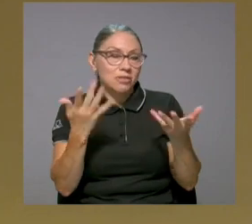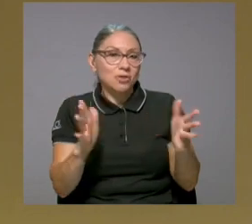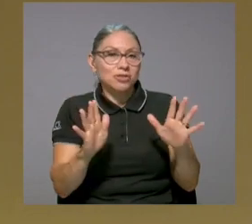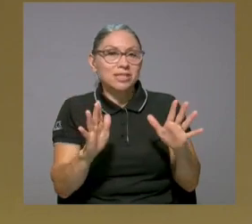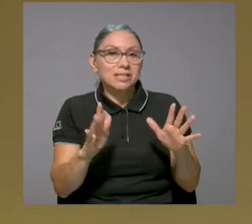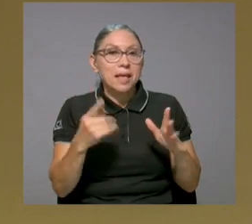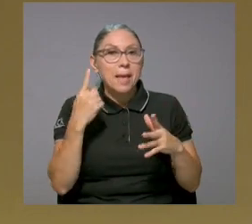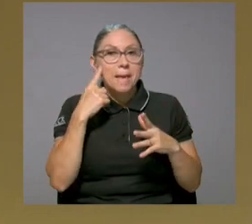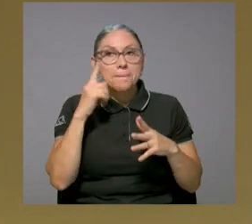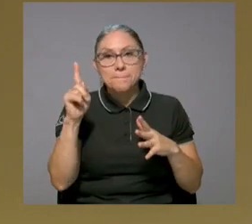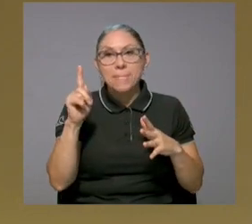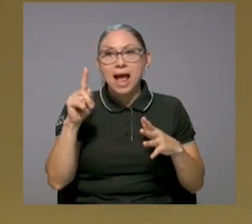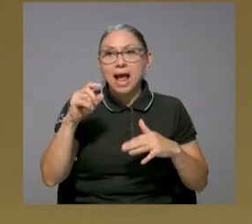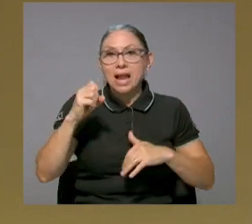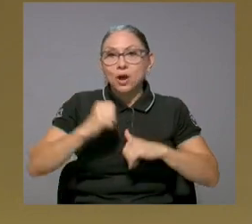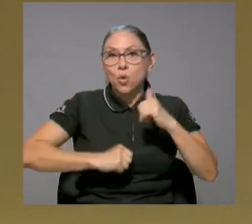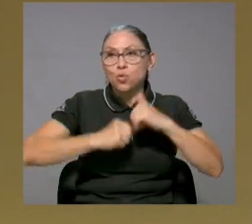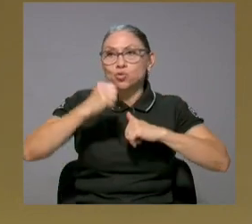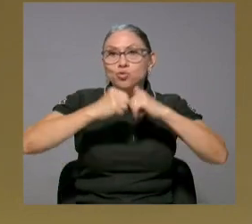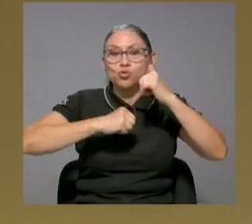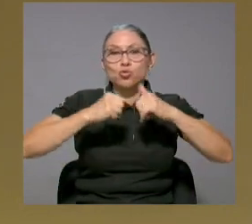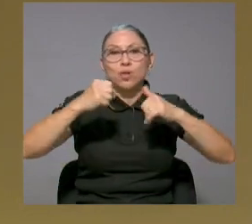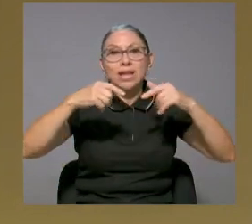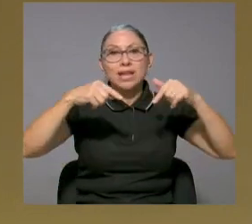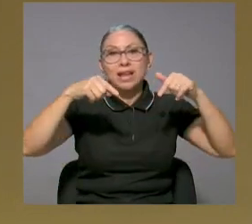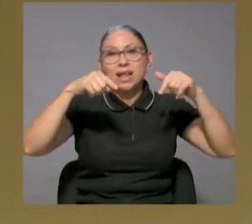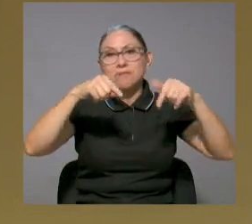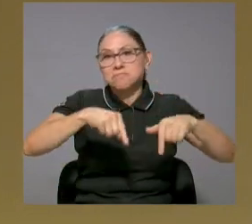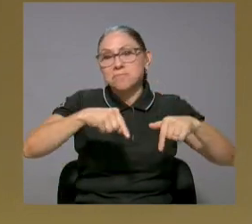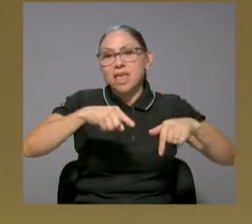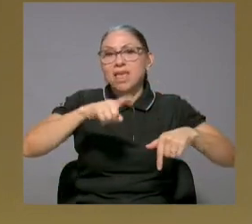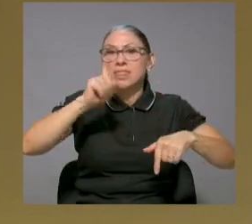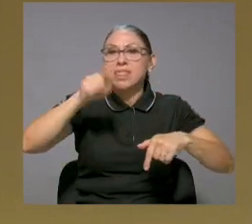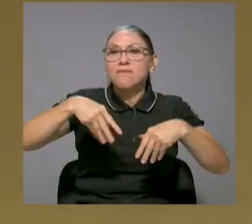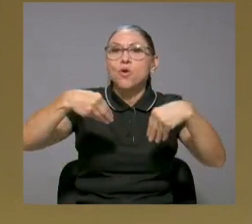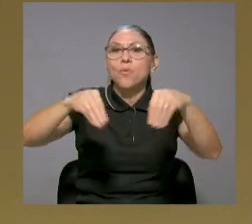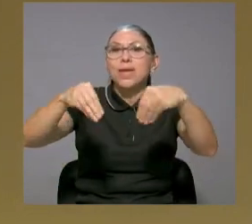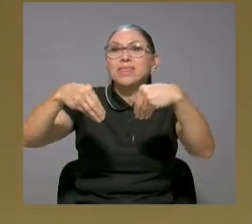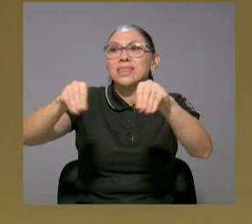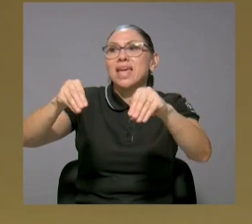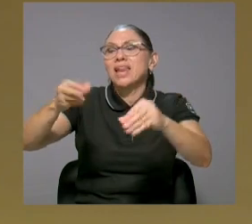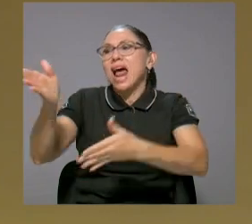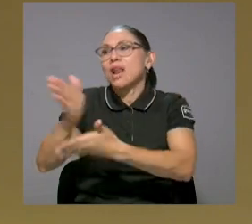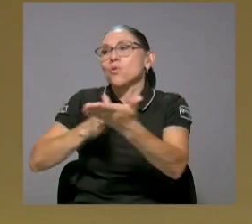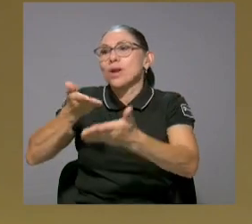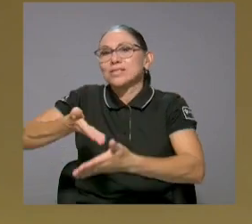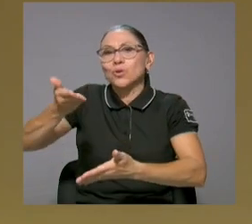Para construir en esta tuvo que vender algunas de las cosas que tenía en la ciudad de San José.